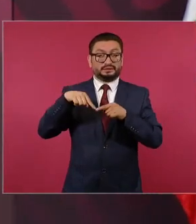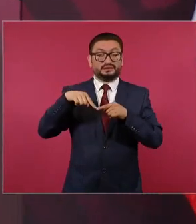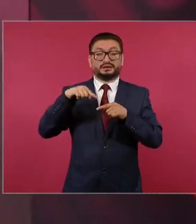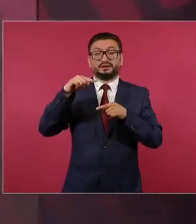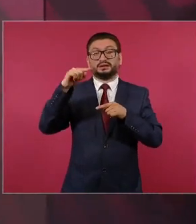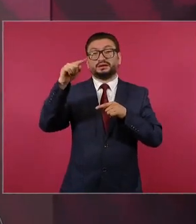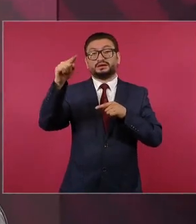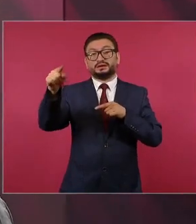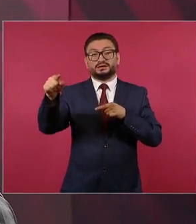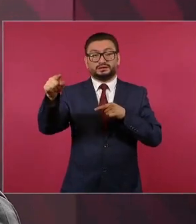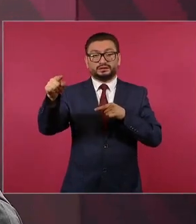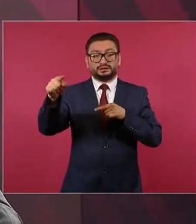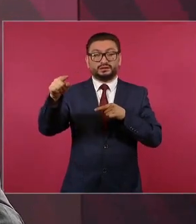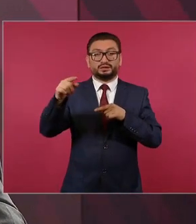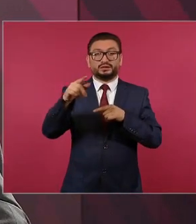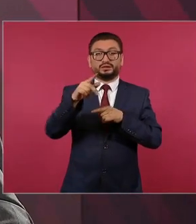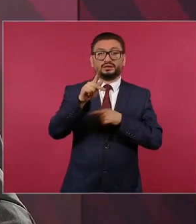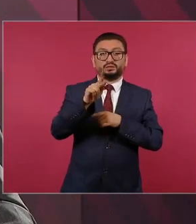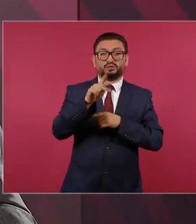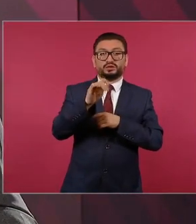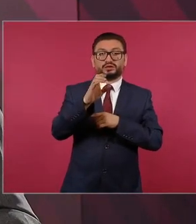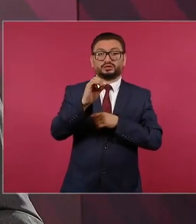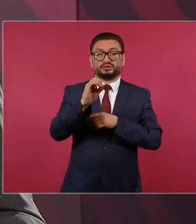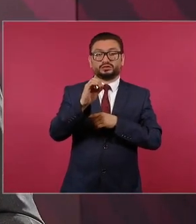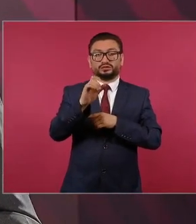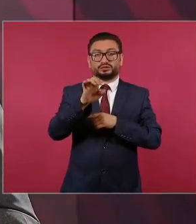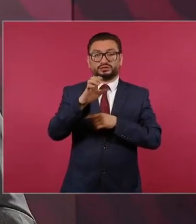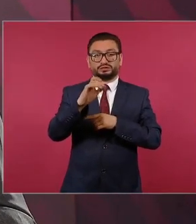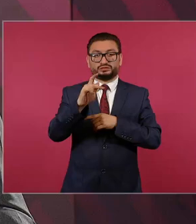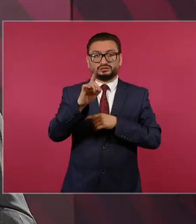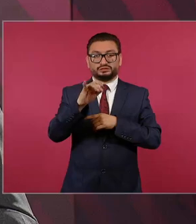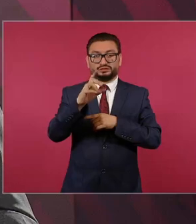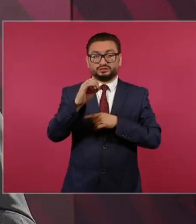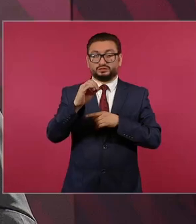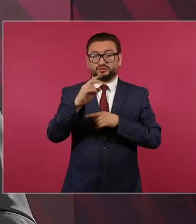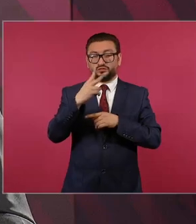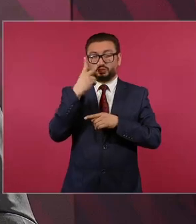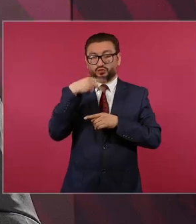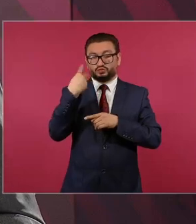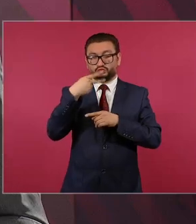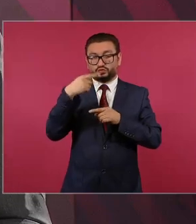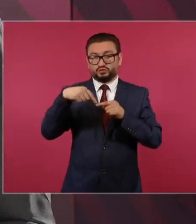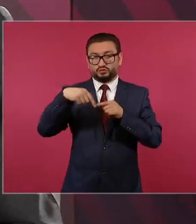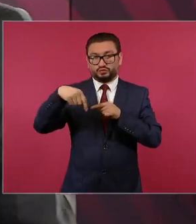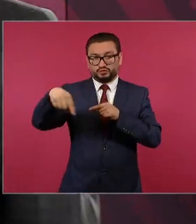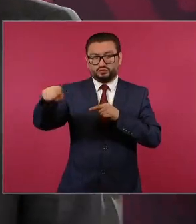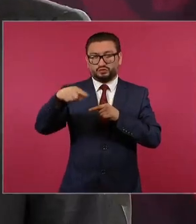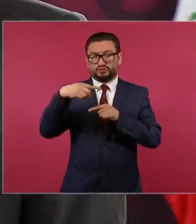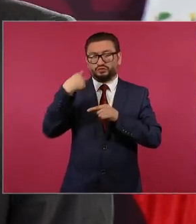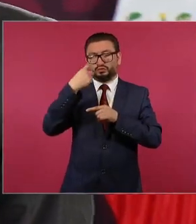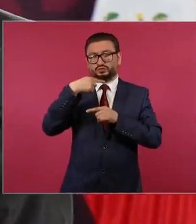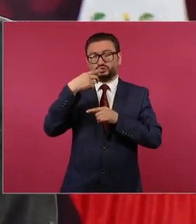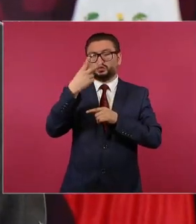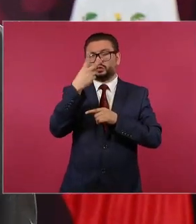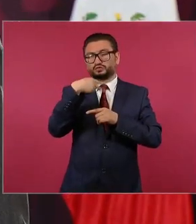a Puerto Escondido en dos horas y media.